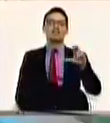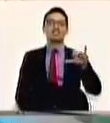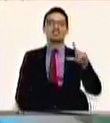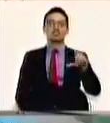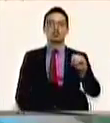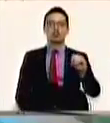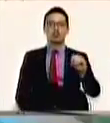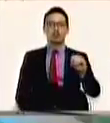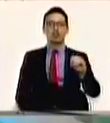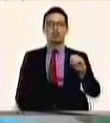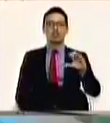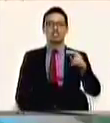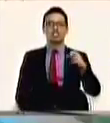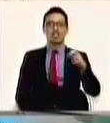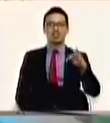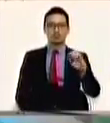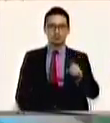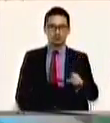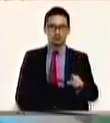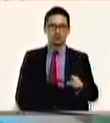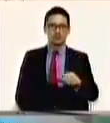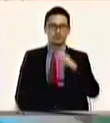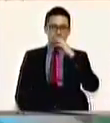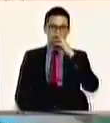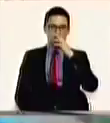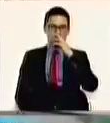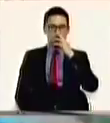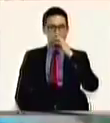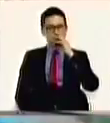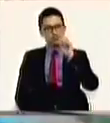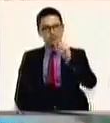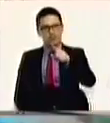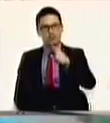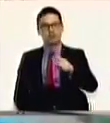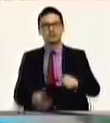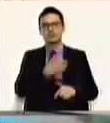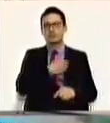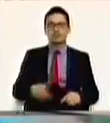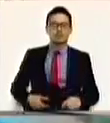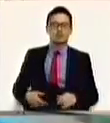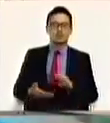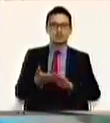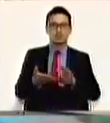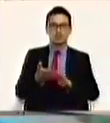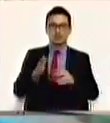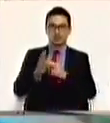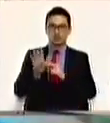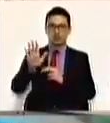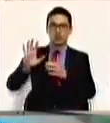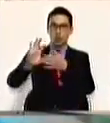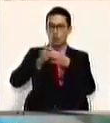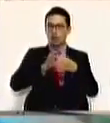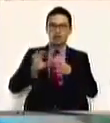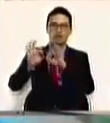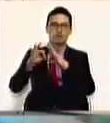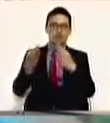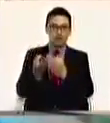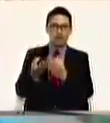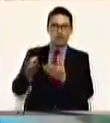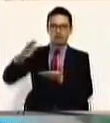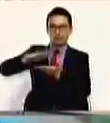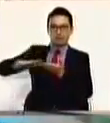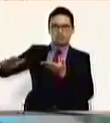unidad agrícola familiar. Pero yo públicamente me permito insistir en la pregunta al presidente, que no se reduce solamente a los vínculos familiares con la altillanura, sino